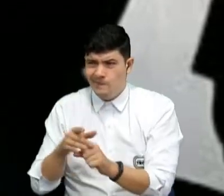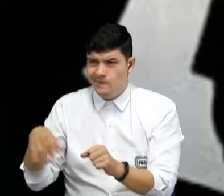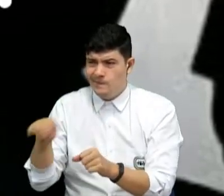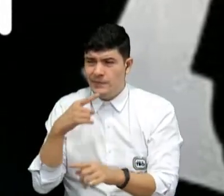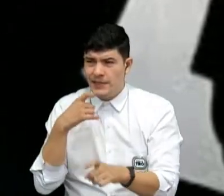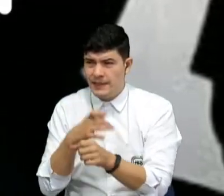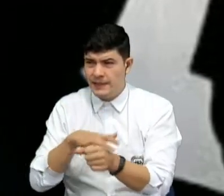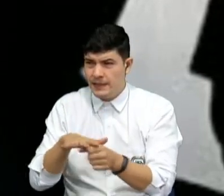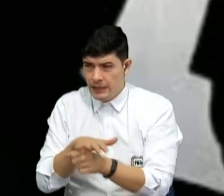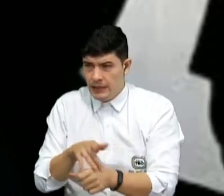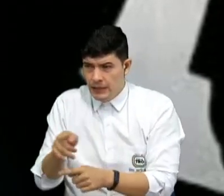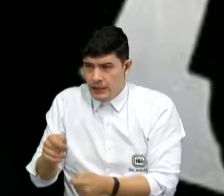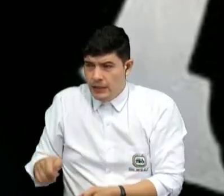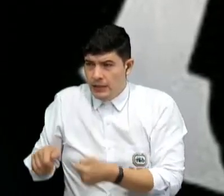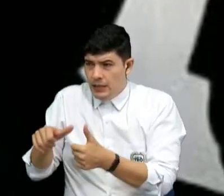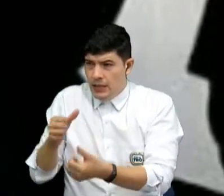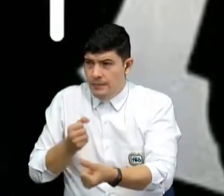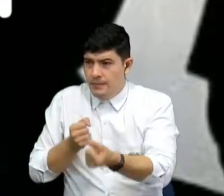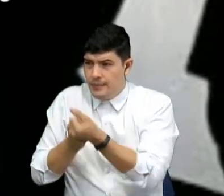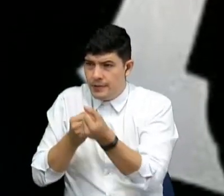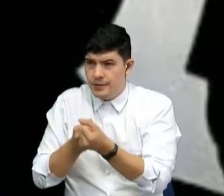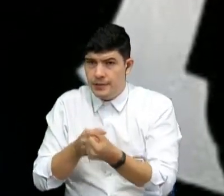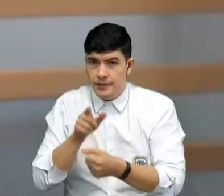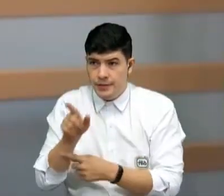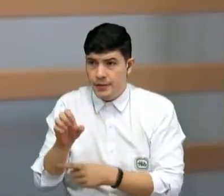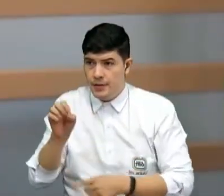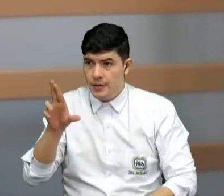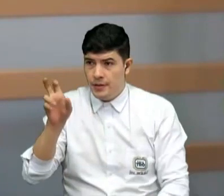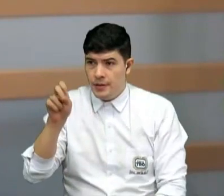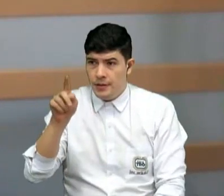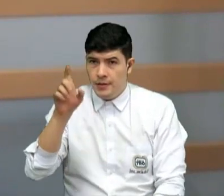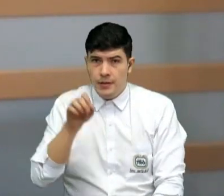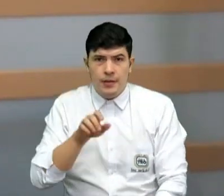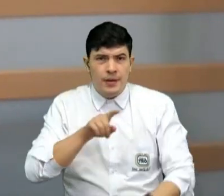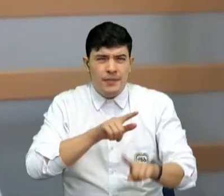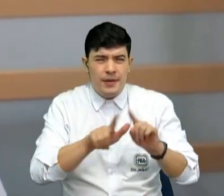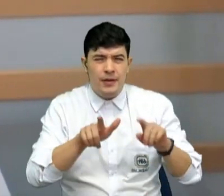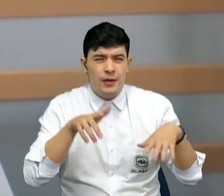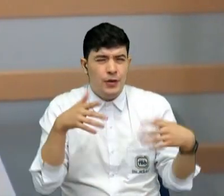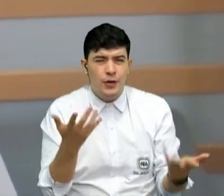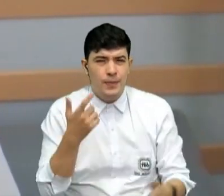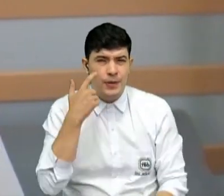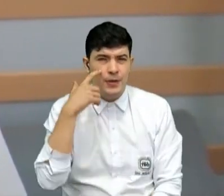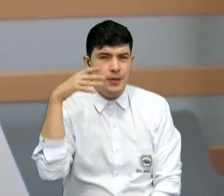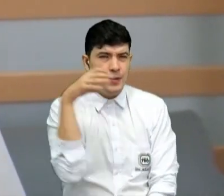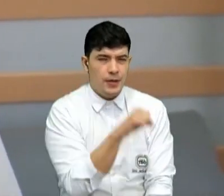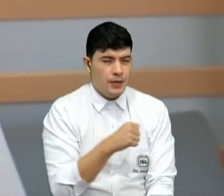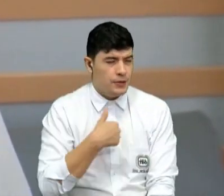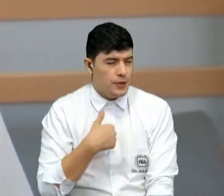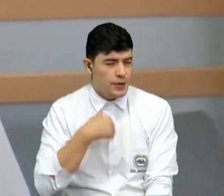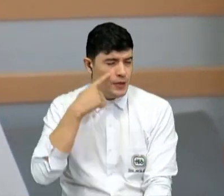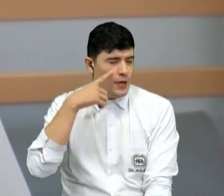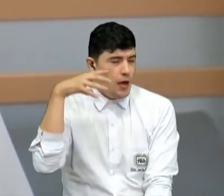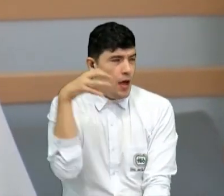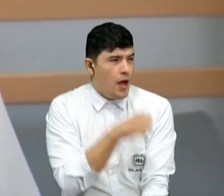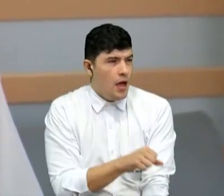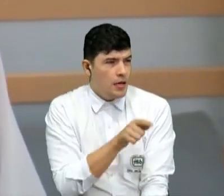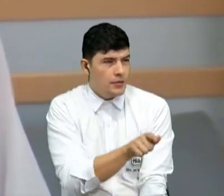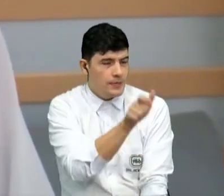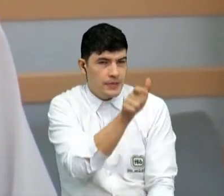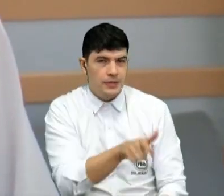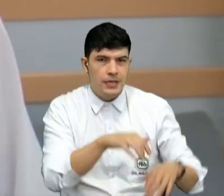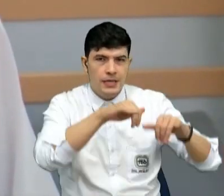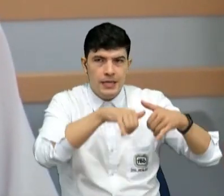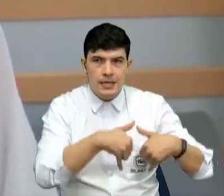tener un auxilio económico y de compra, don Orlando. Sí. ¿Cómo me he dado cuenta que, digamos, que es una